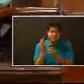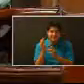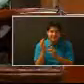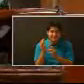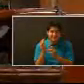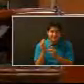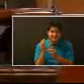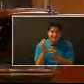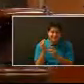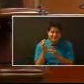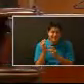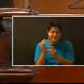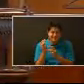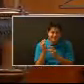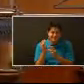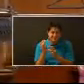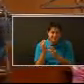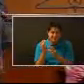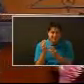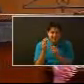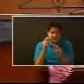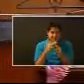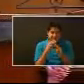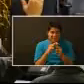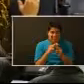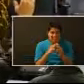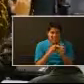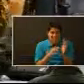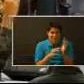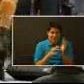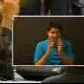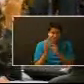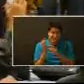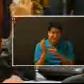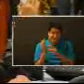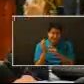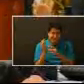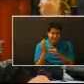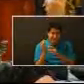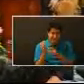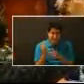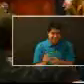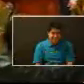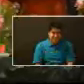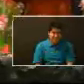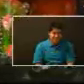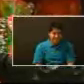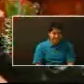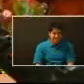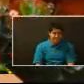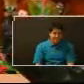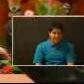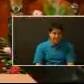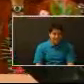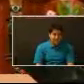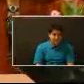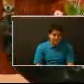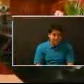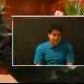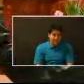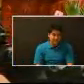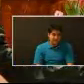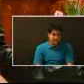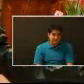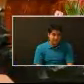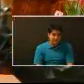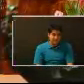de Jesús. En el nombre poderoso de Jesús. Yo lo que